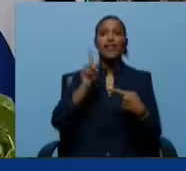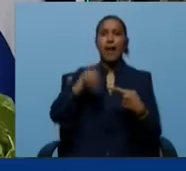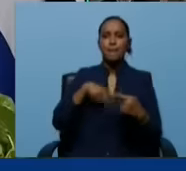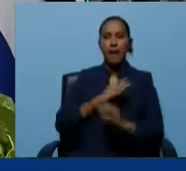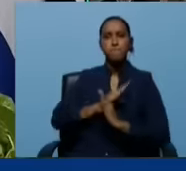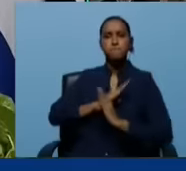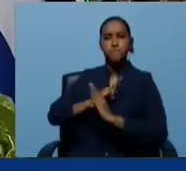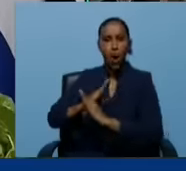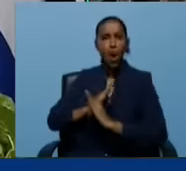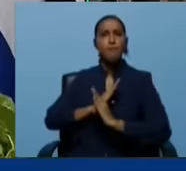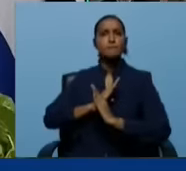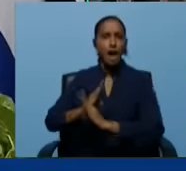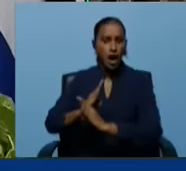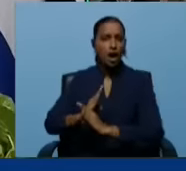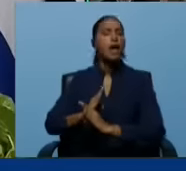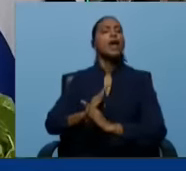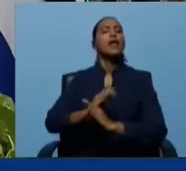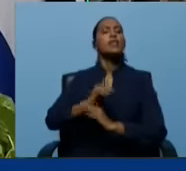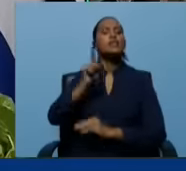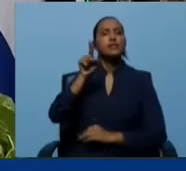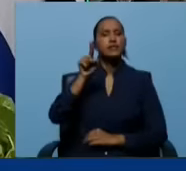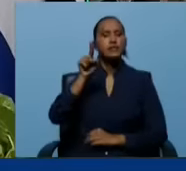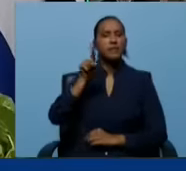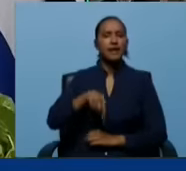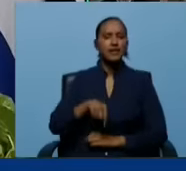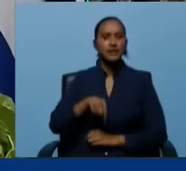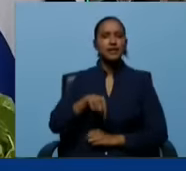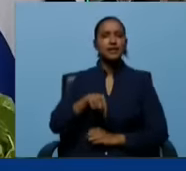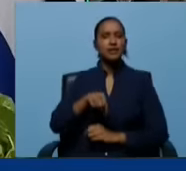aplican a Nicaragua y le siguen aplicando a Nicaragua,